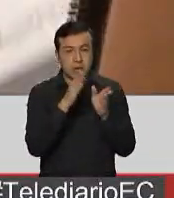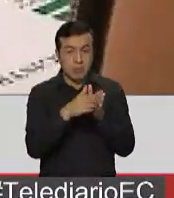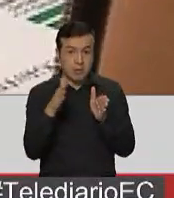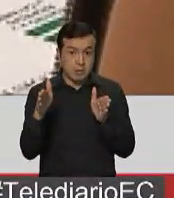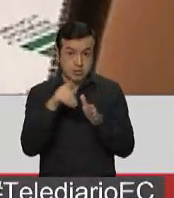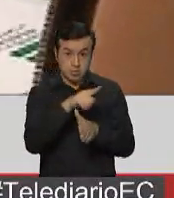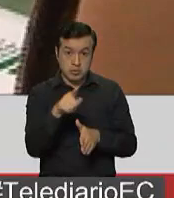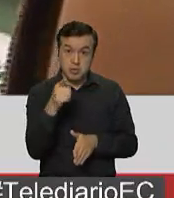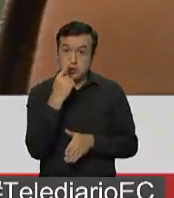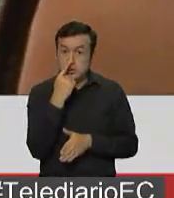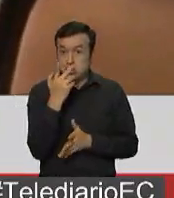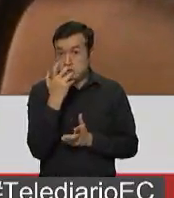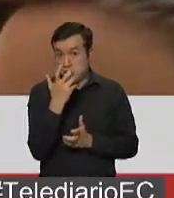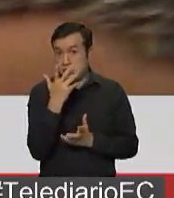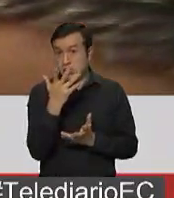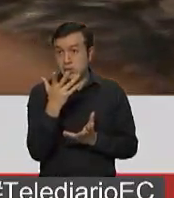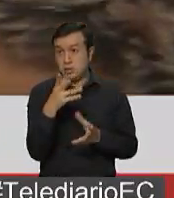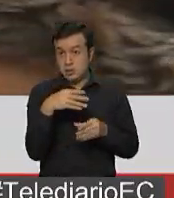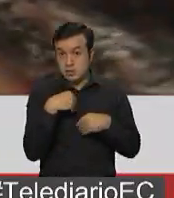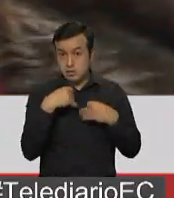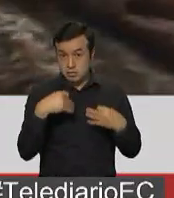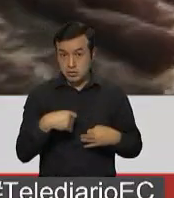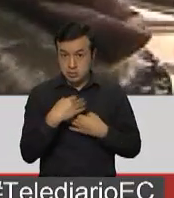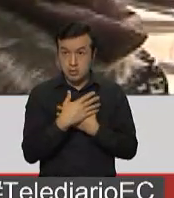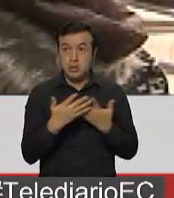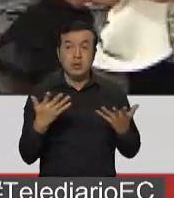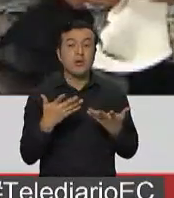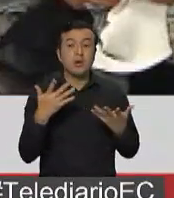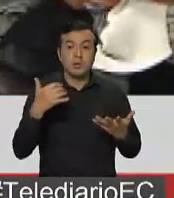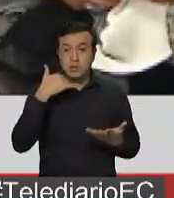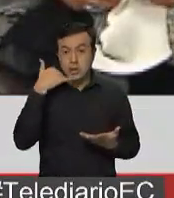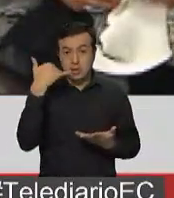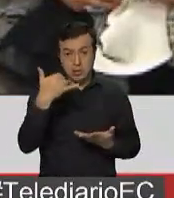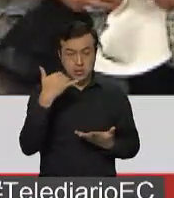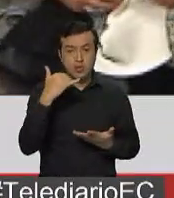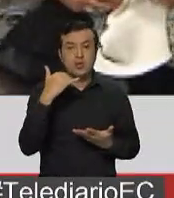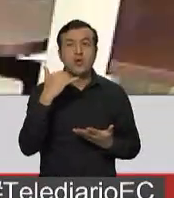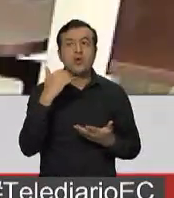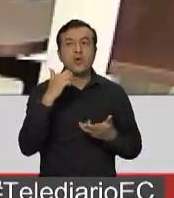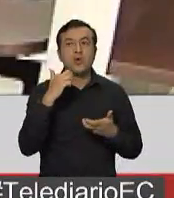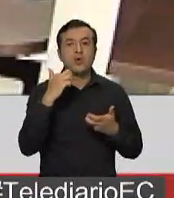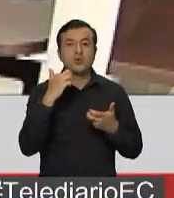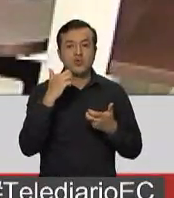estén interesados en aplicar estas soluciones pueden comunicarse a